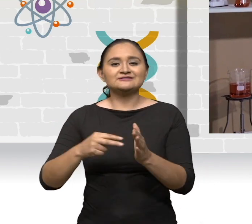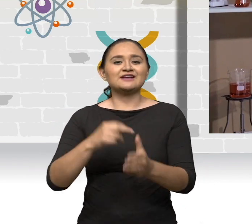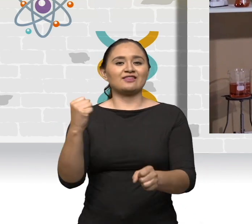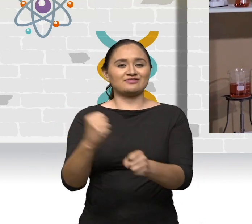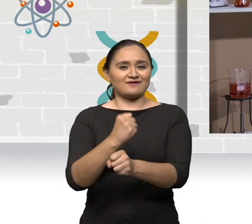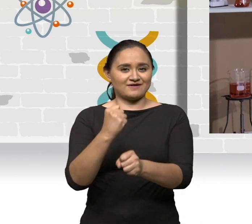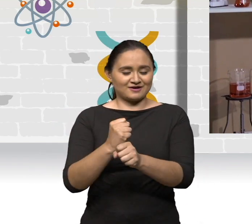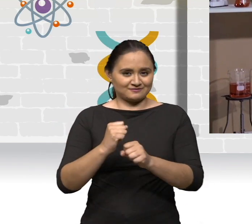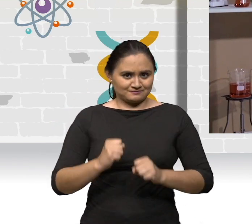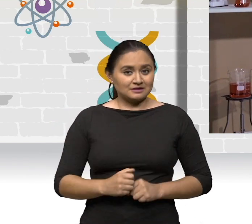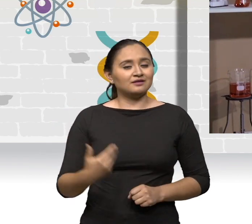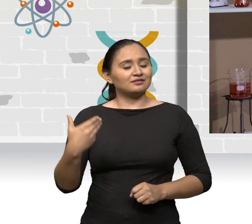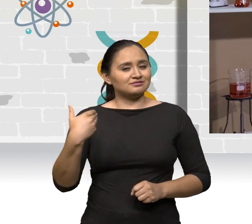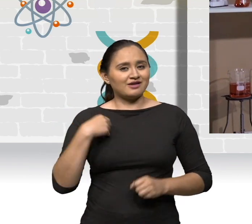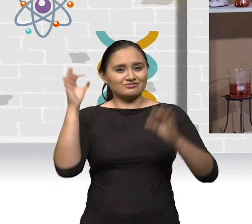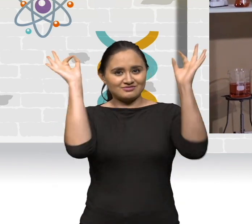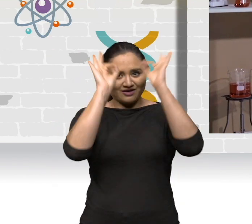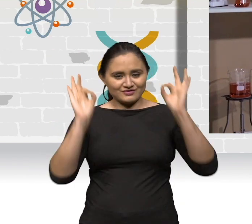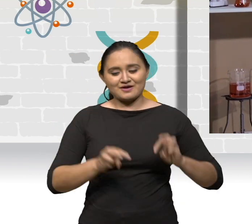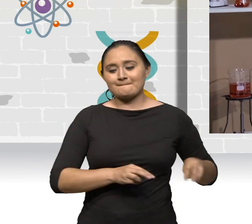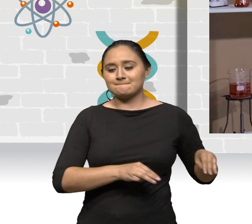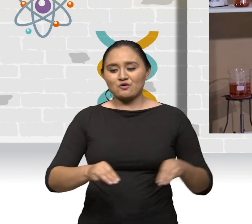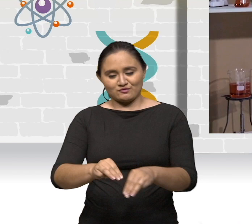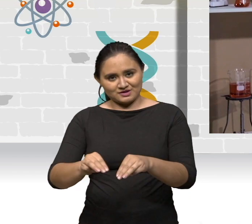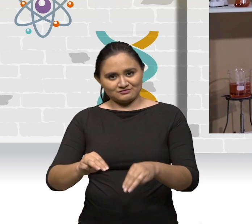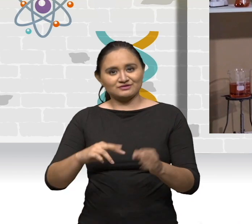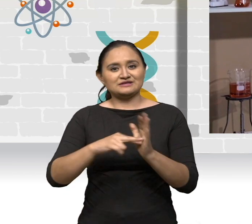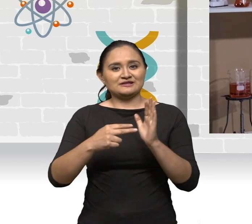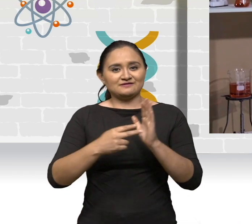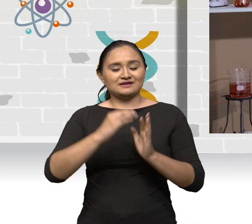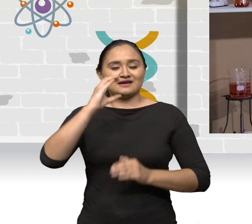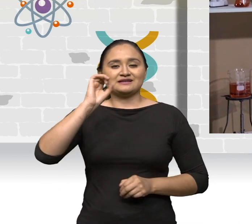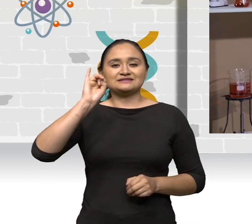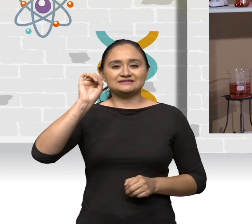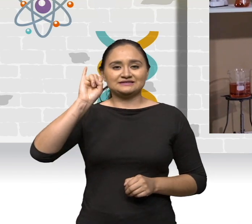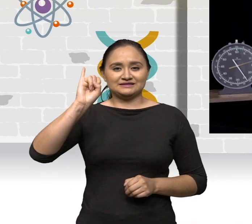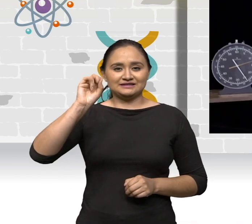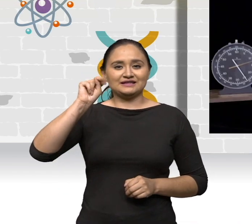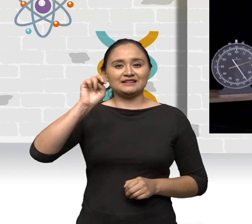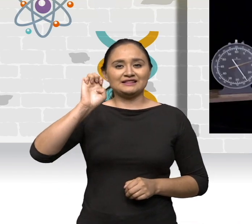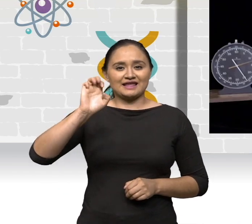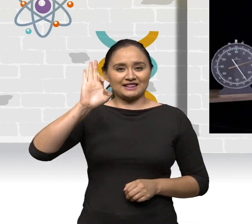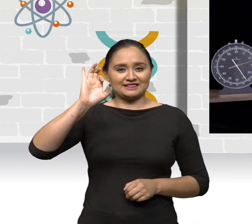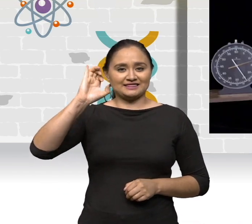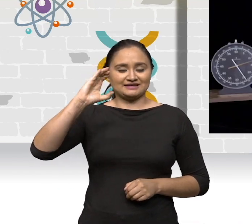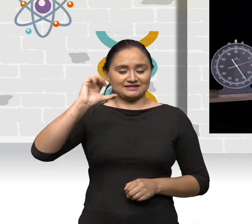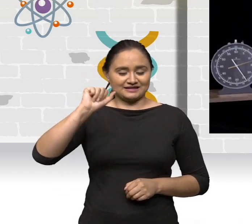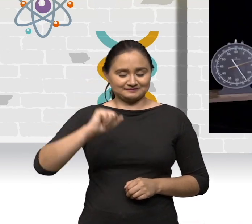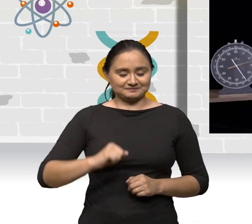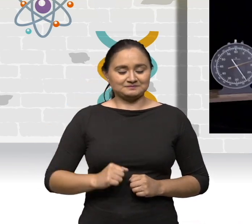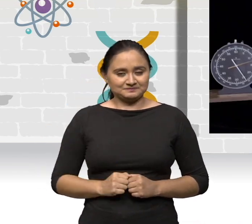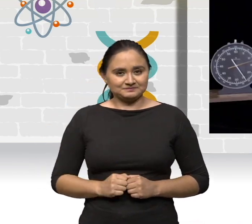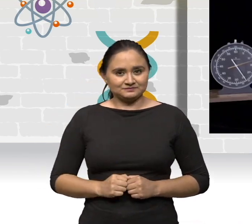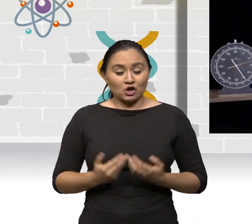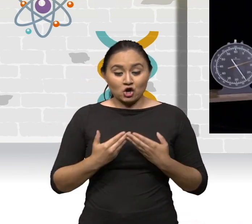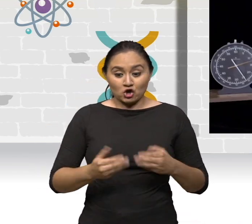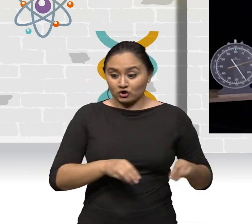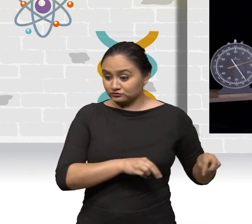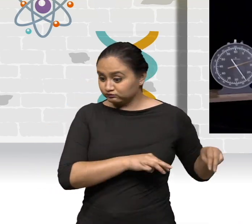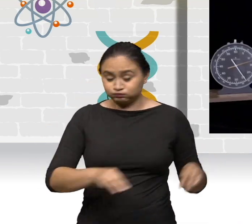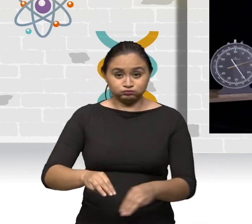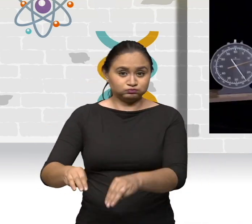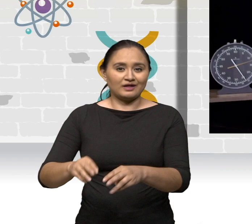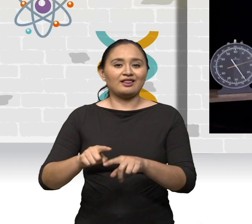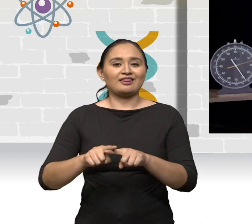de producir un trabajo. Tiene energía de movimiento, es decir, energía cinética. La energía cinética de un